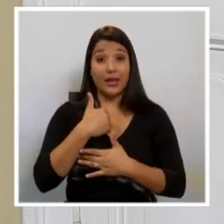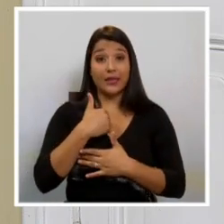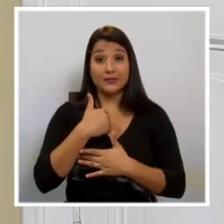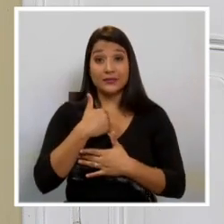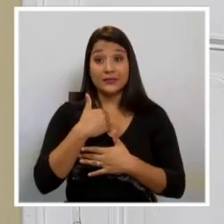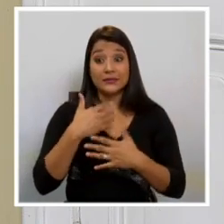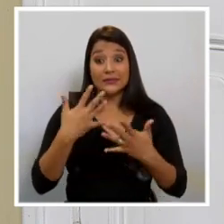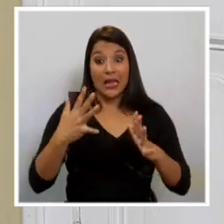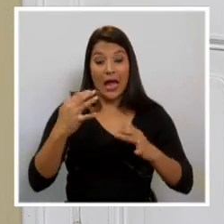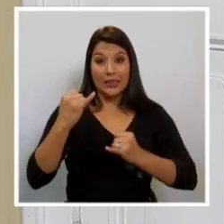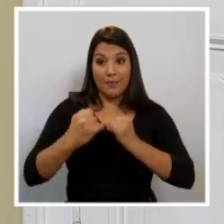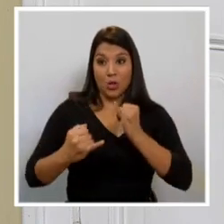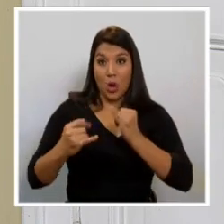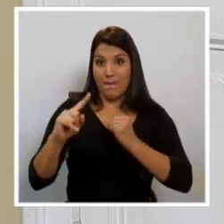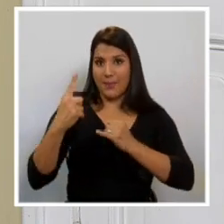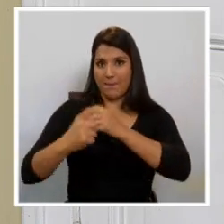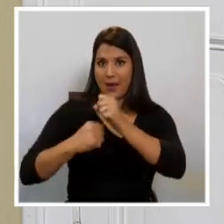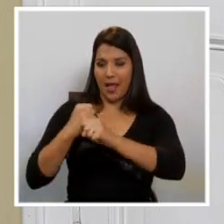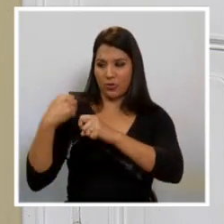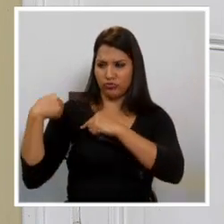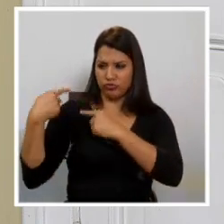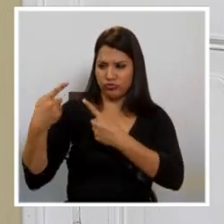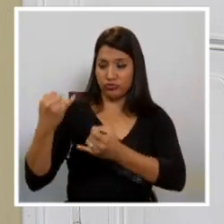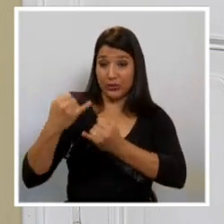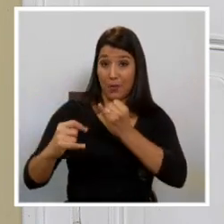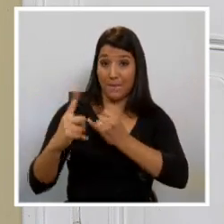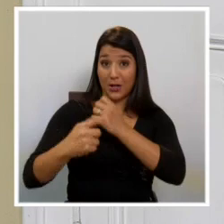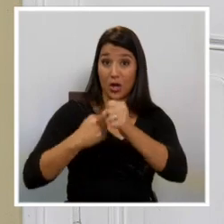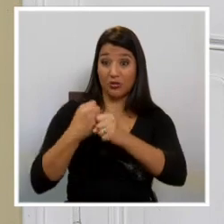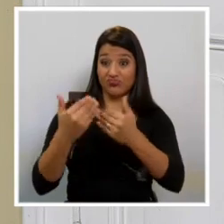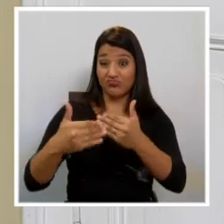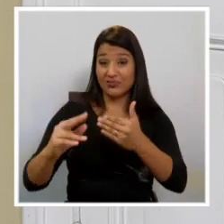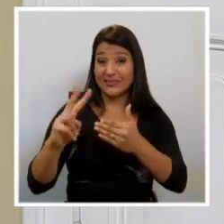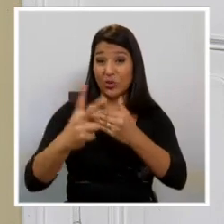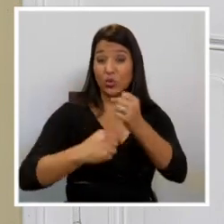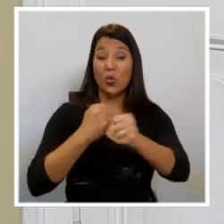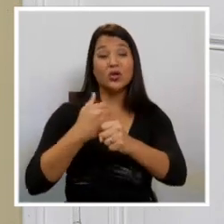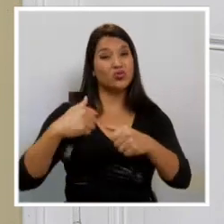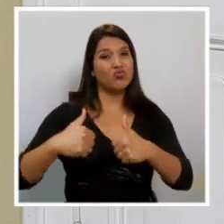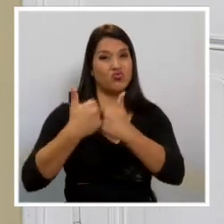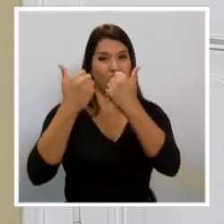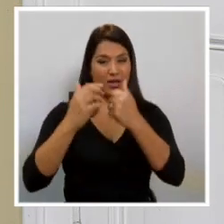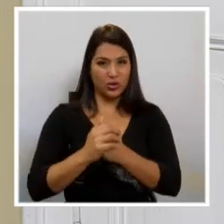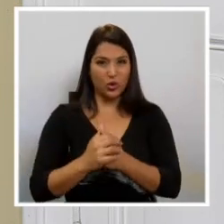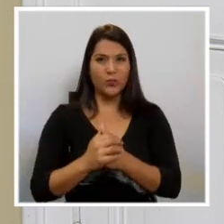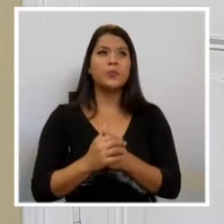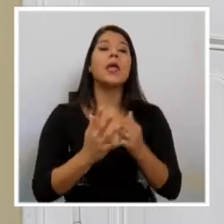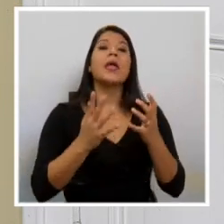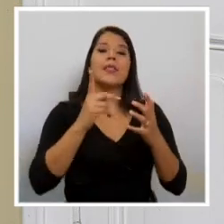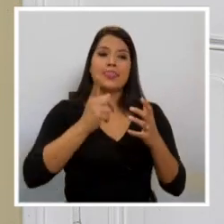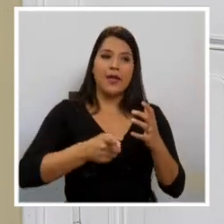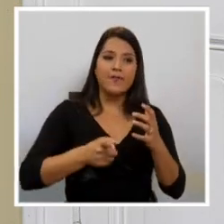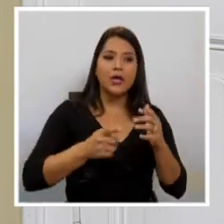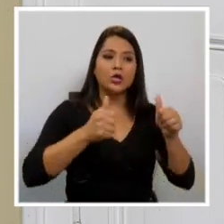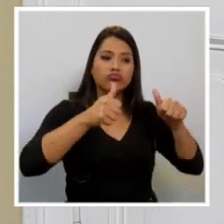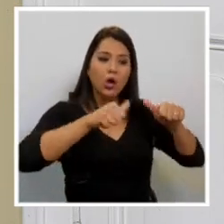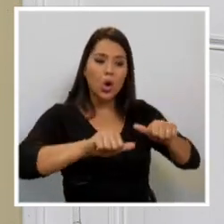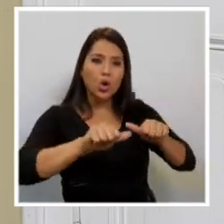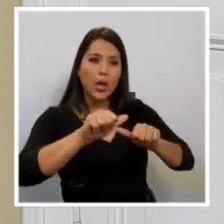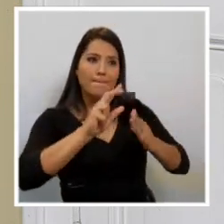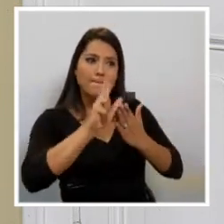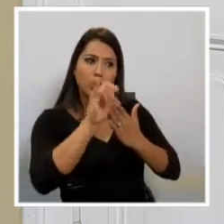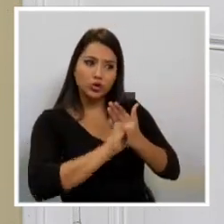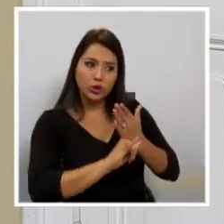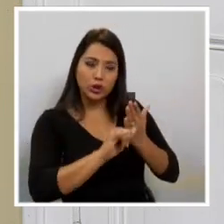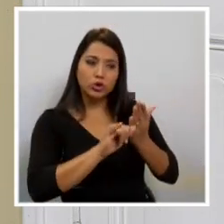este primer año. No se trata de identificar solamente los proyectos con mayor, digamos, respaldo e impulsarlos en este primer año